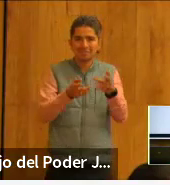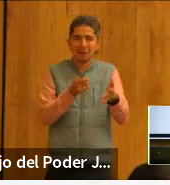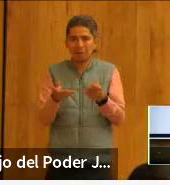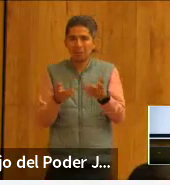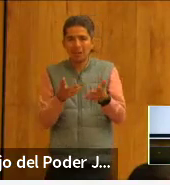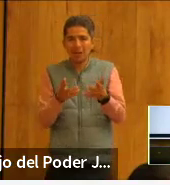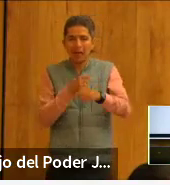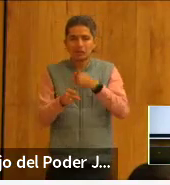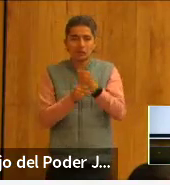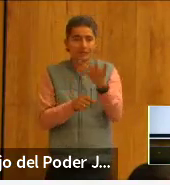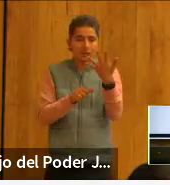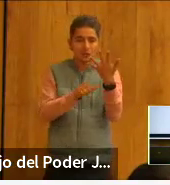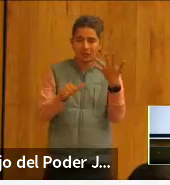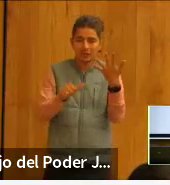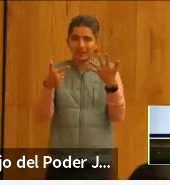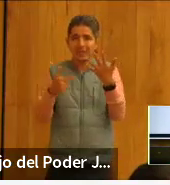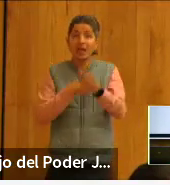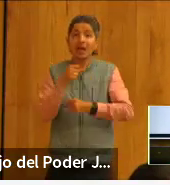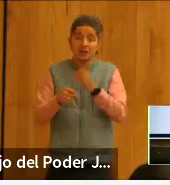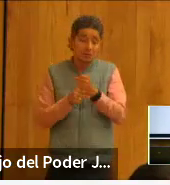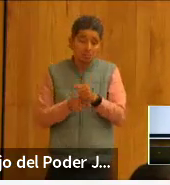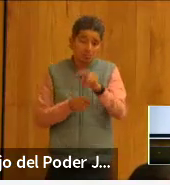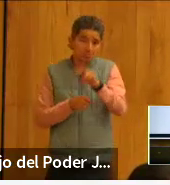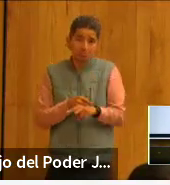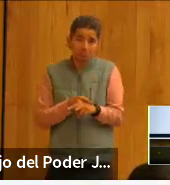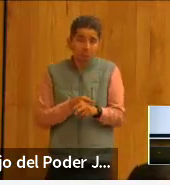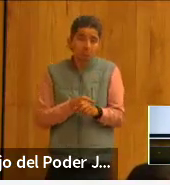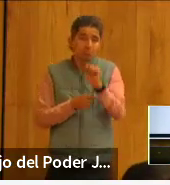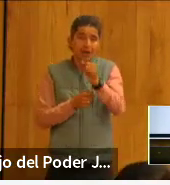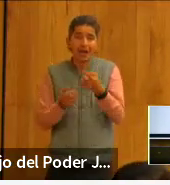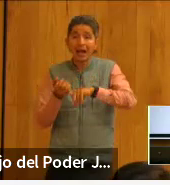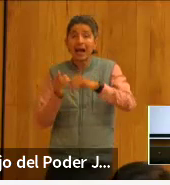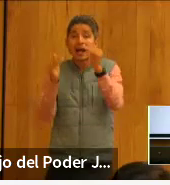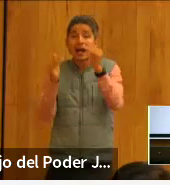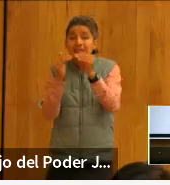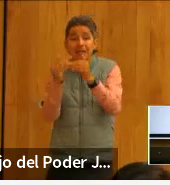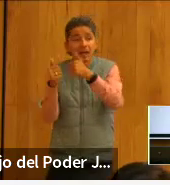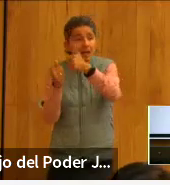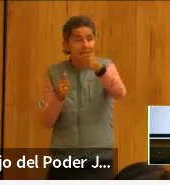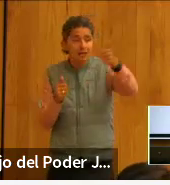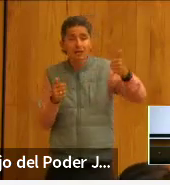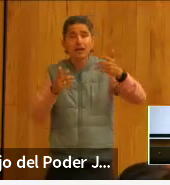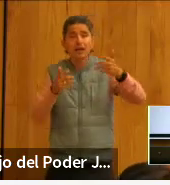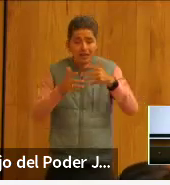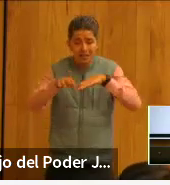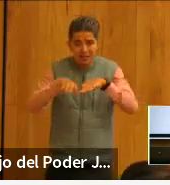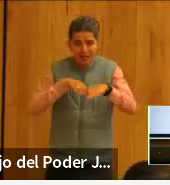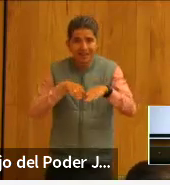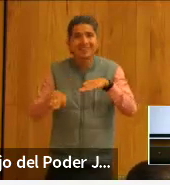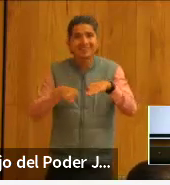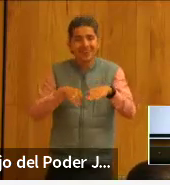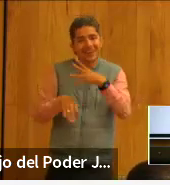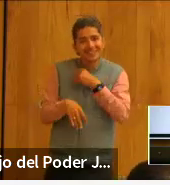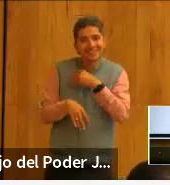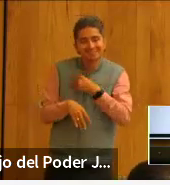en una edad de los 5 a 7 años. Pues sí, efectivamente, es en casa donde nos toca a nosotros hacer ese trabajo